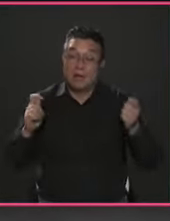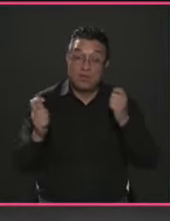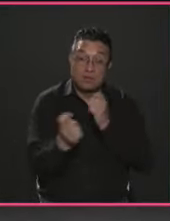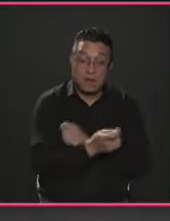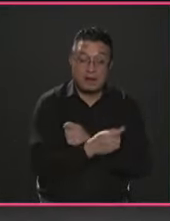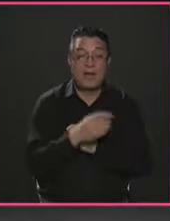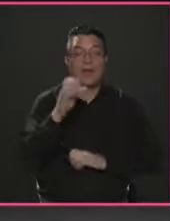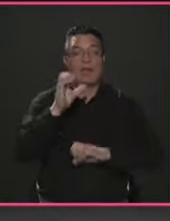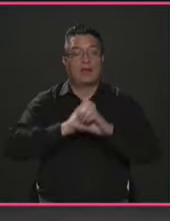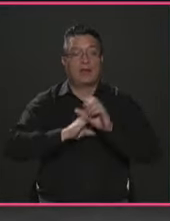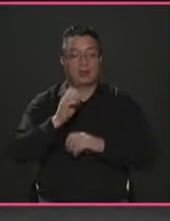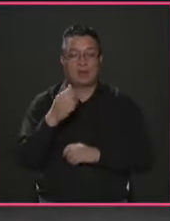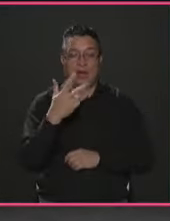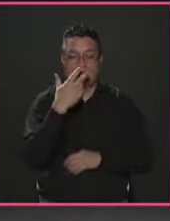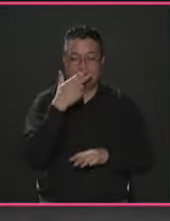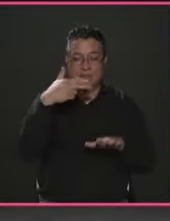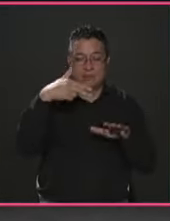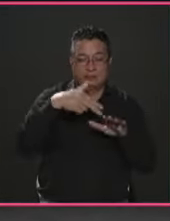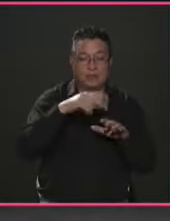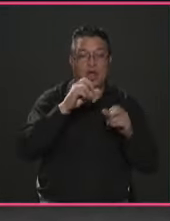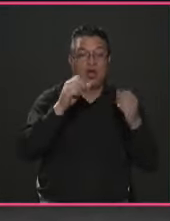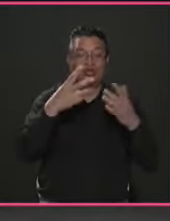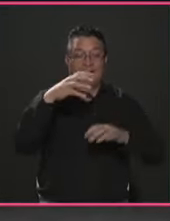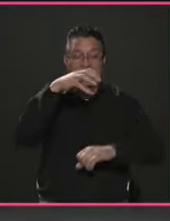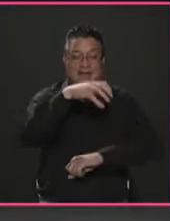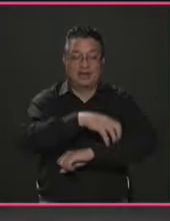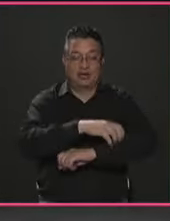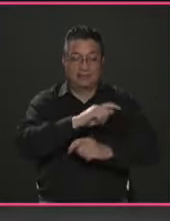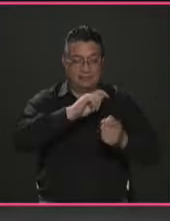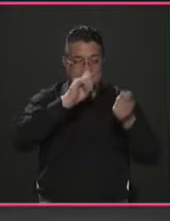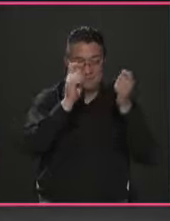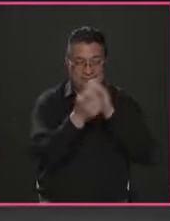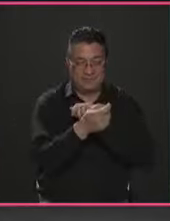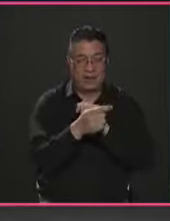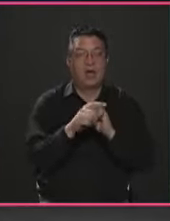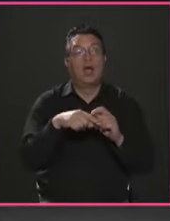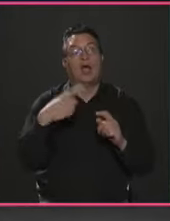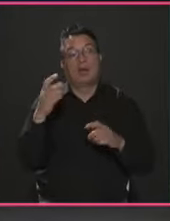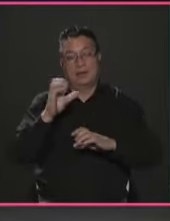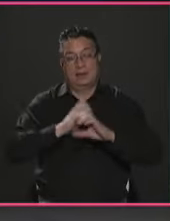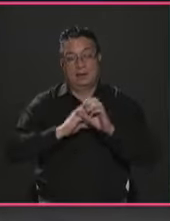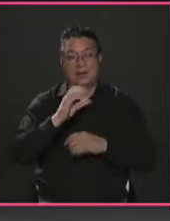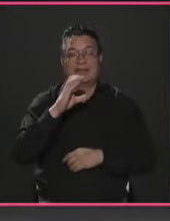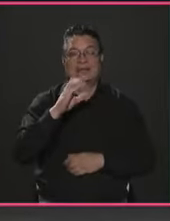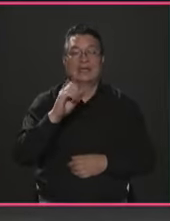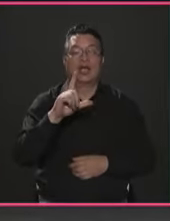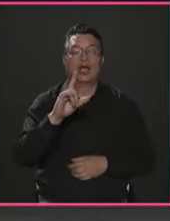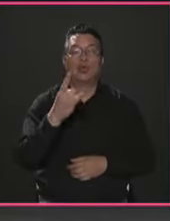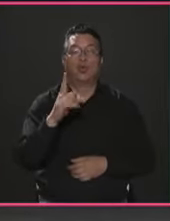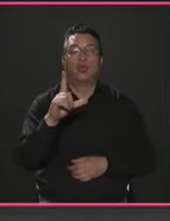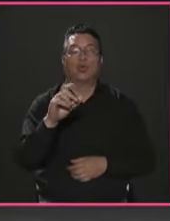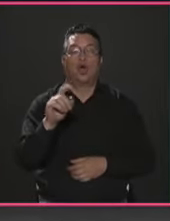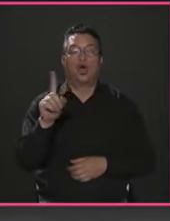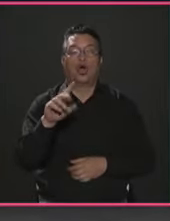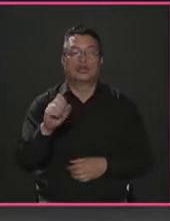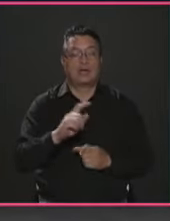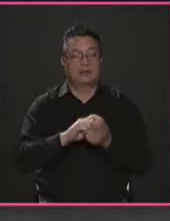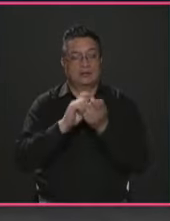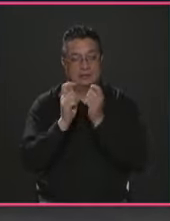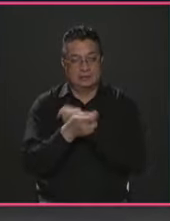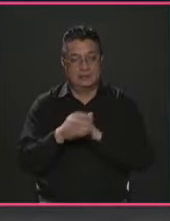nuestra industria petroquímica que estaba más bien en la octava región a una industria y también la industria de celulosa a una industria